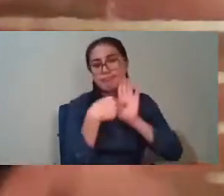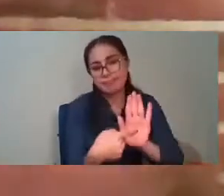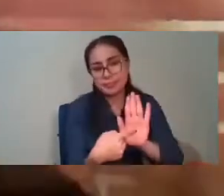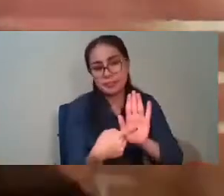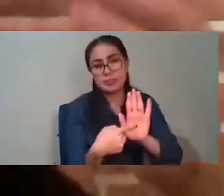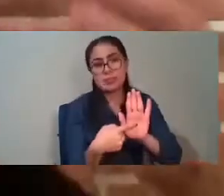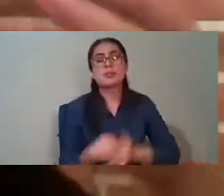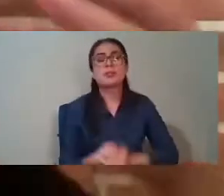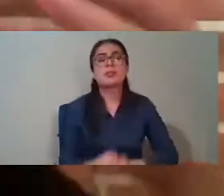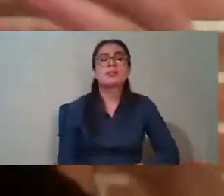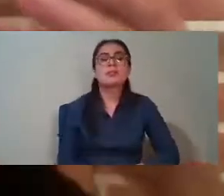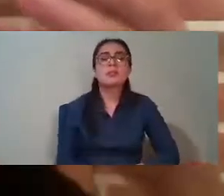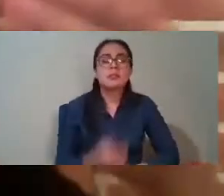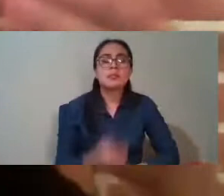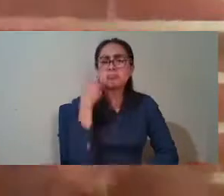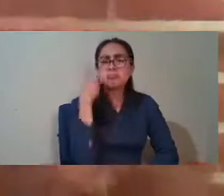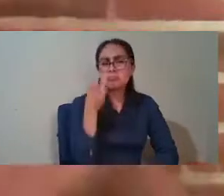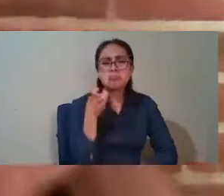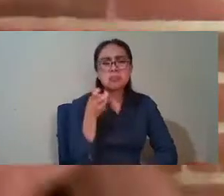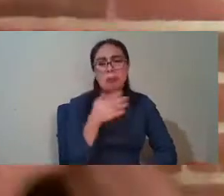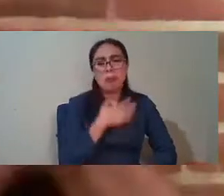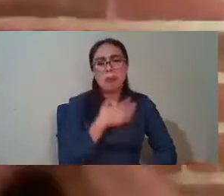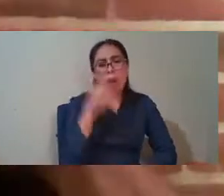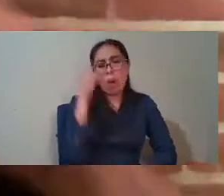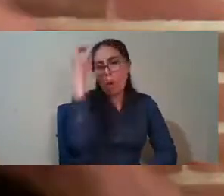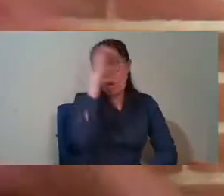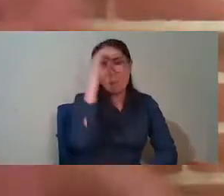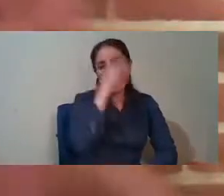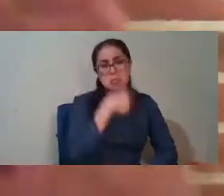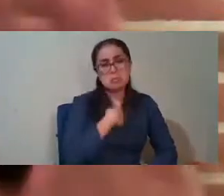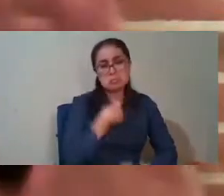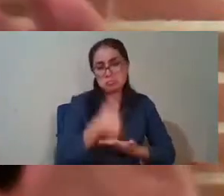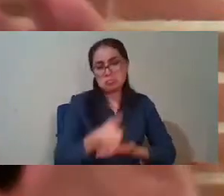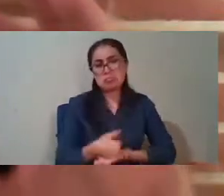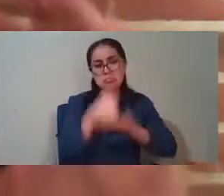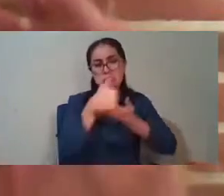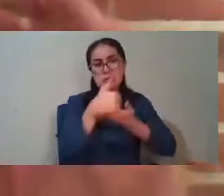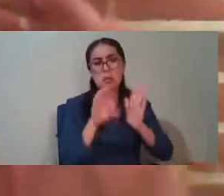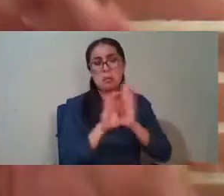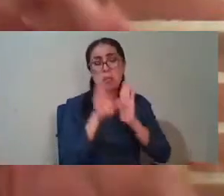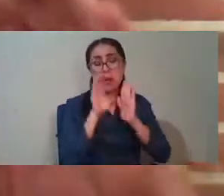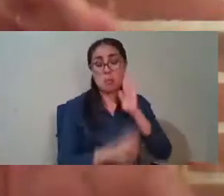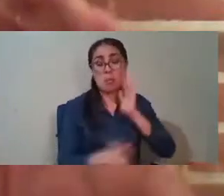subjetividad bastante más banal, pero que a mí me da mucho resultado. Una de las cosas que a mí,